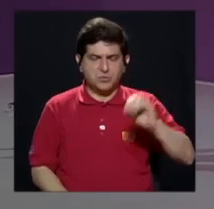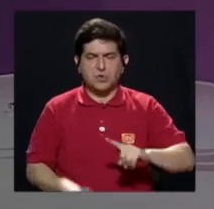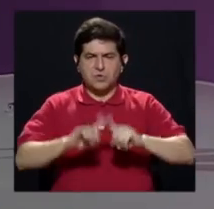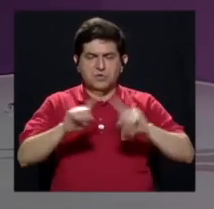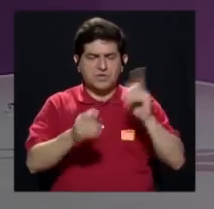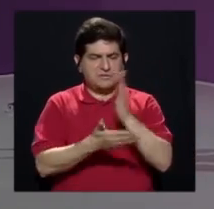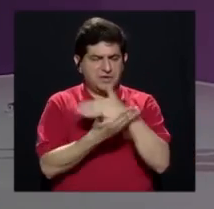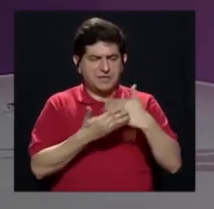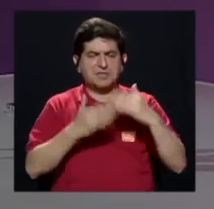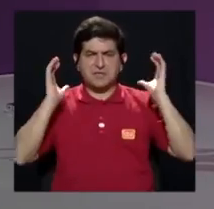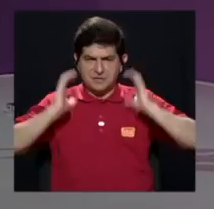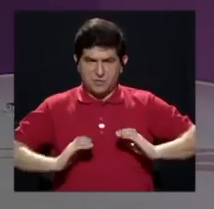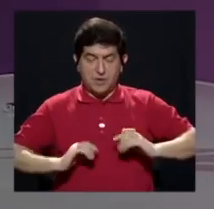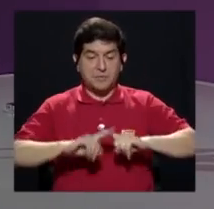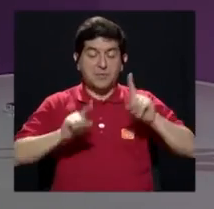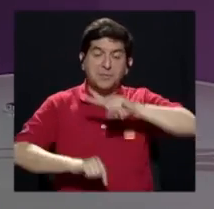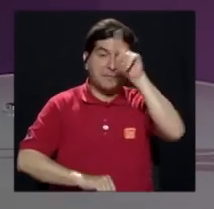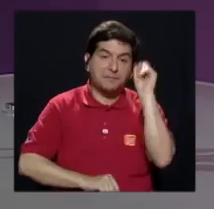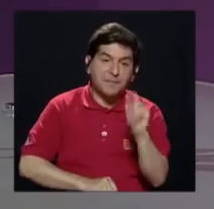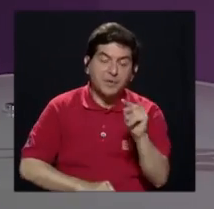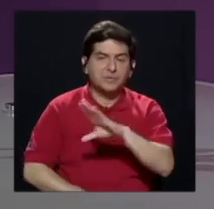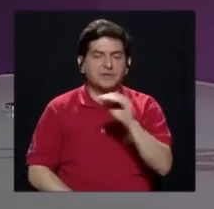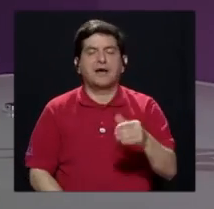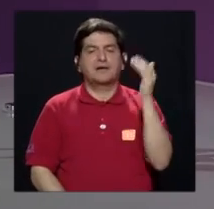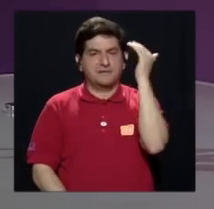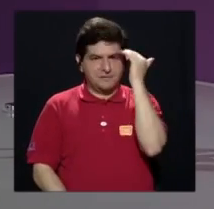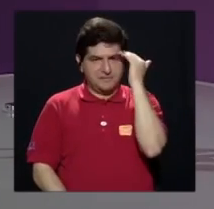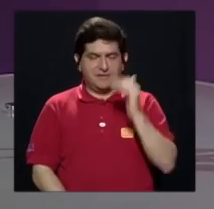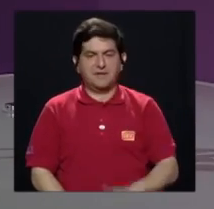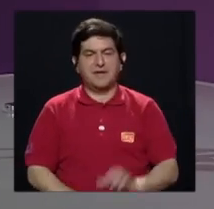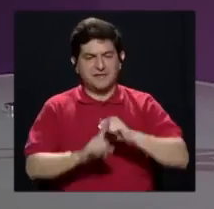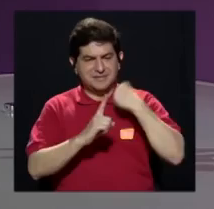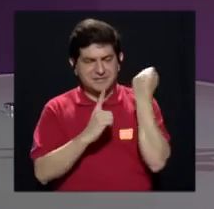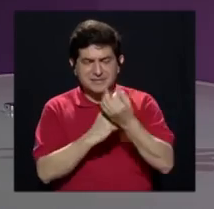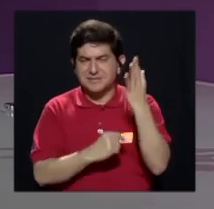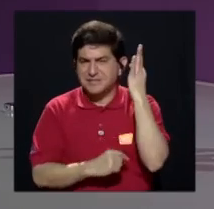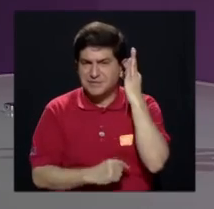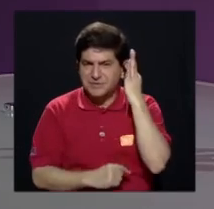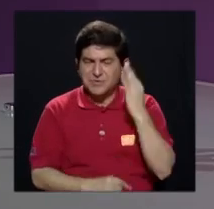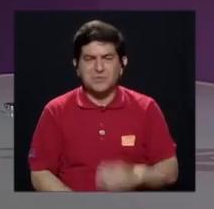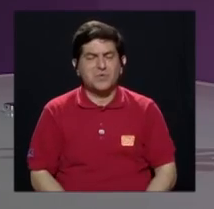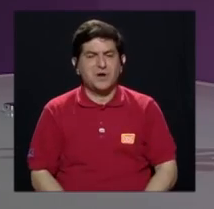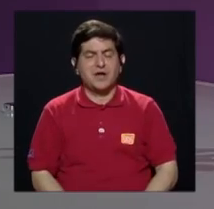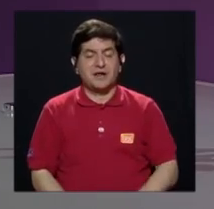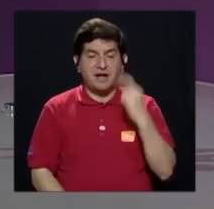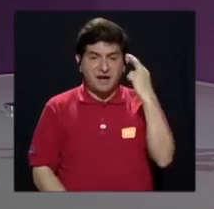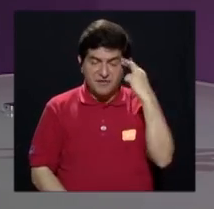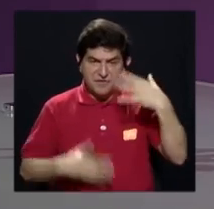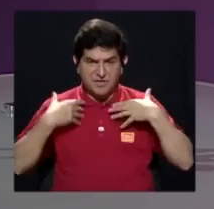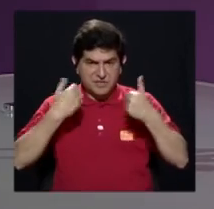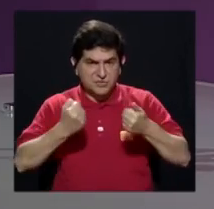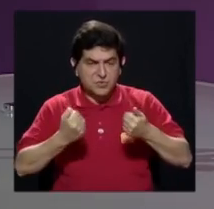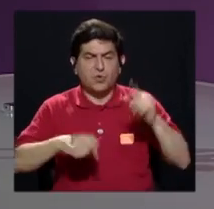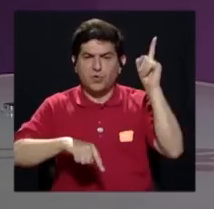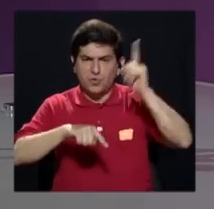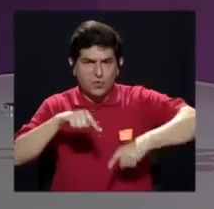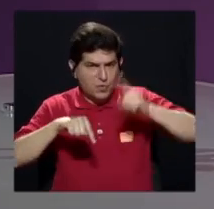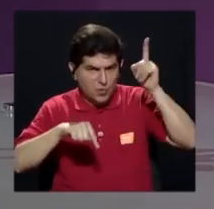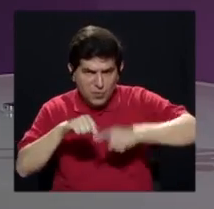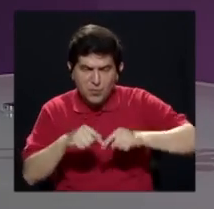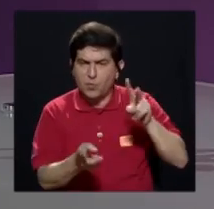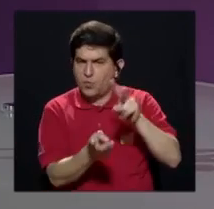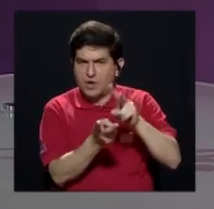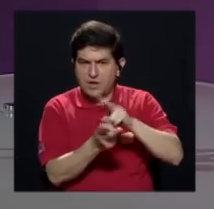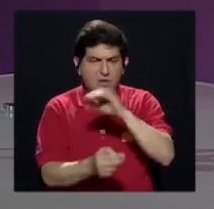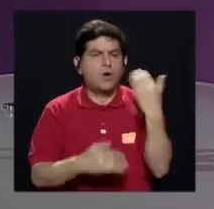que no experimentamos si no averiguamos entonces cuando por condiciones de salud la mujer no puede tener relaciones coitales o se les restringe la